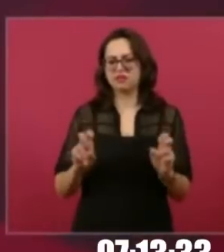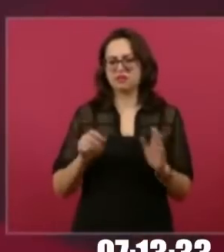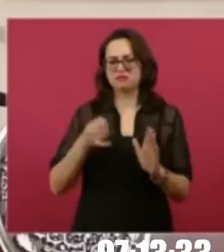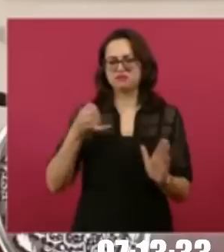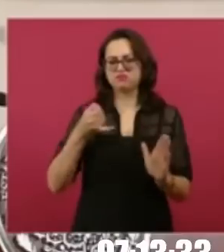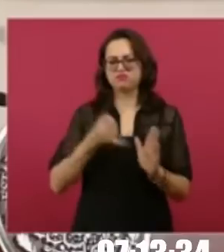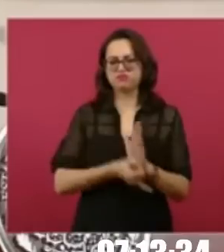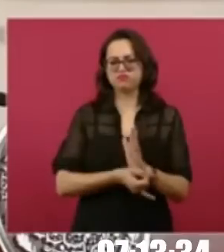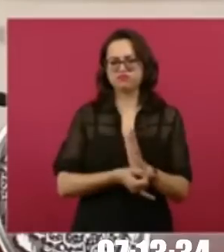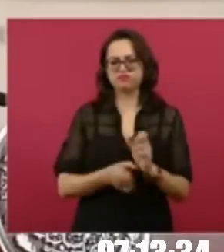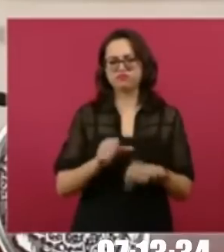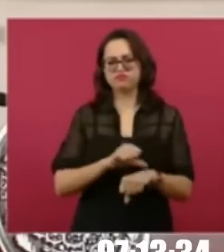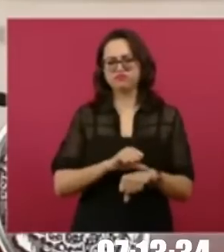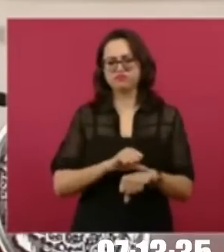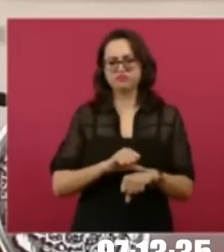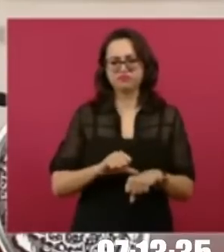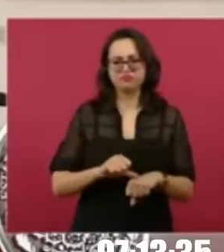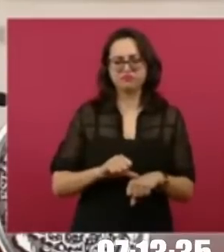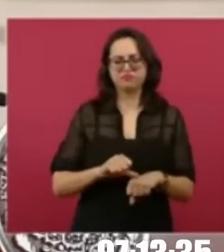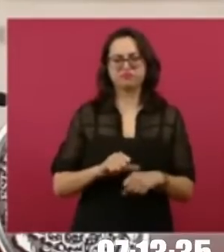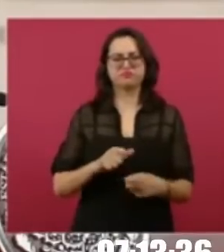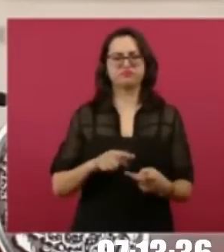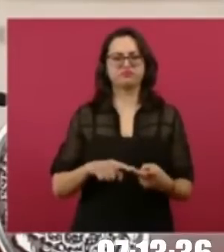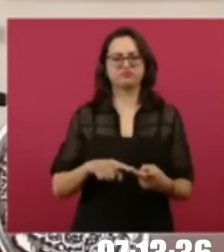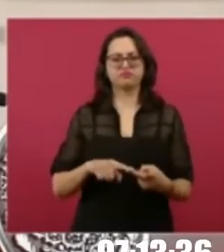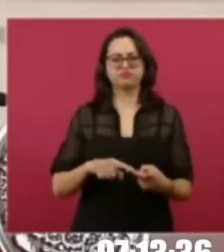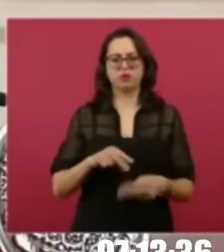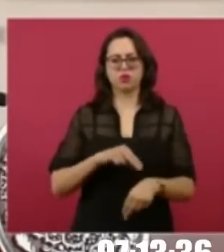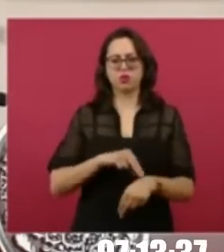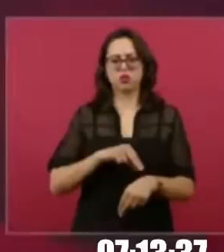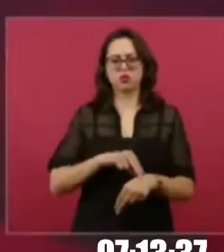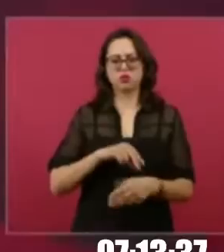o a consultas